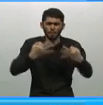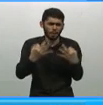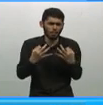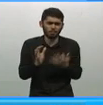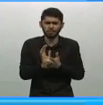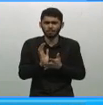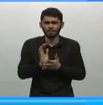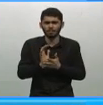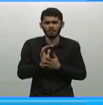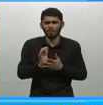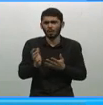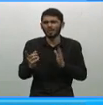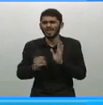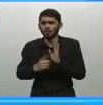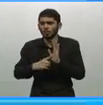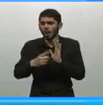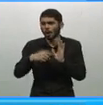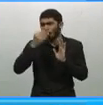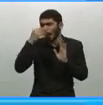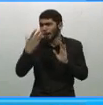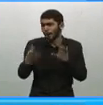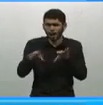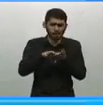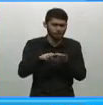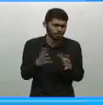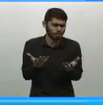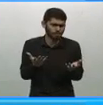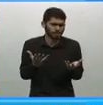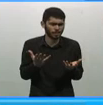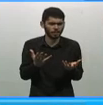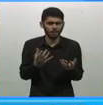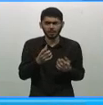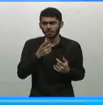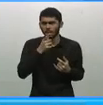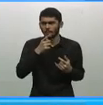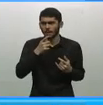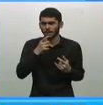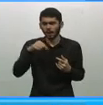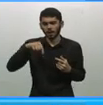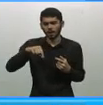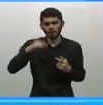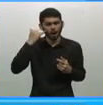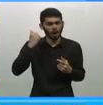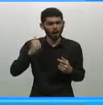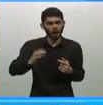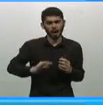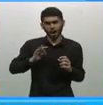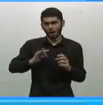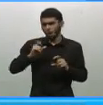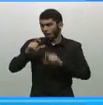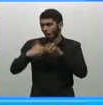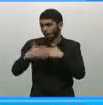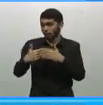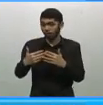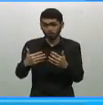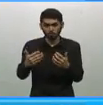tener la posibilidad de jugar de titular o estar convocado creo que hay una una camada muy buena hace muchos años de de jugadores